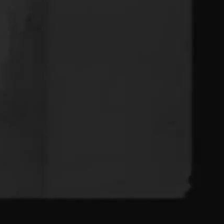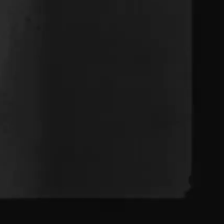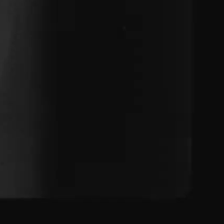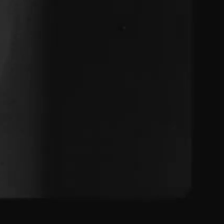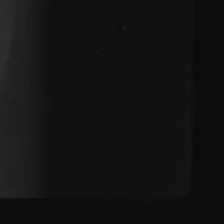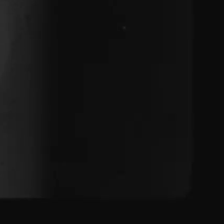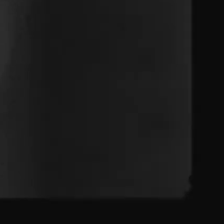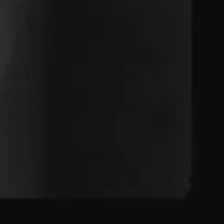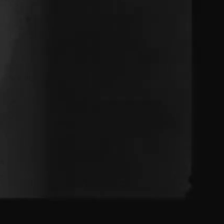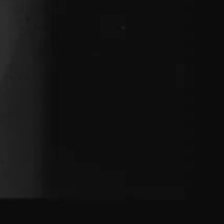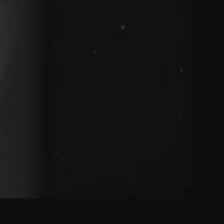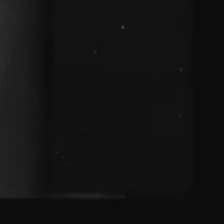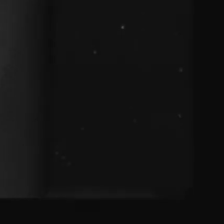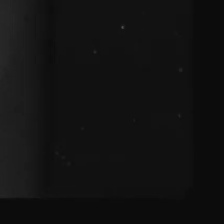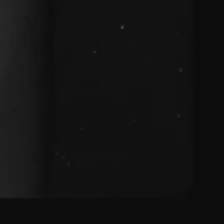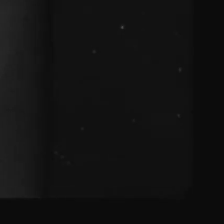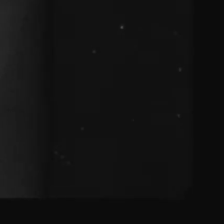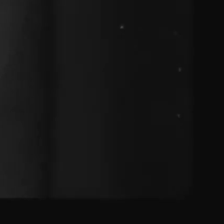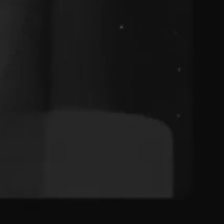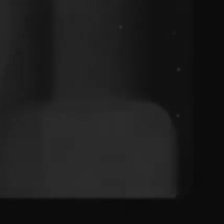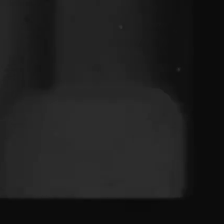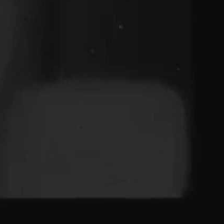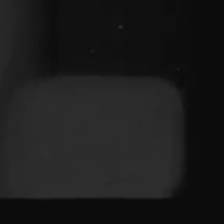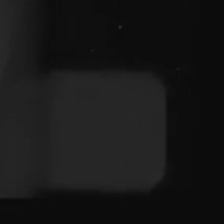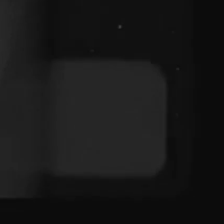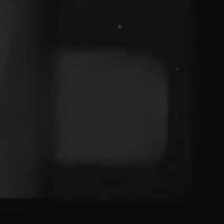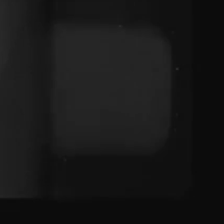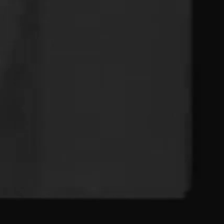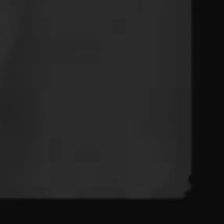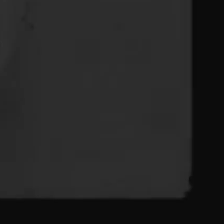Emmanuel. Eres el cielo